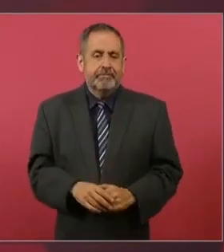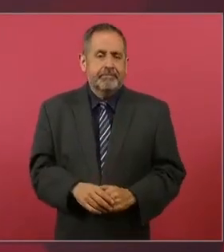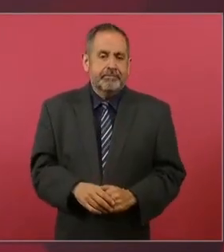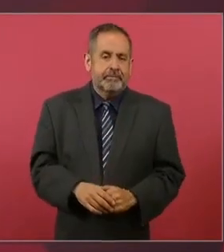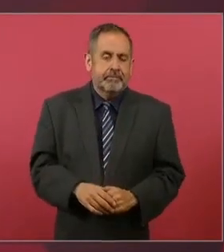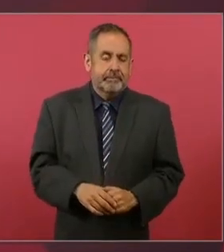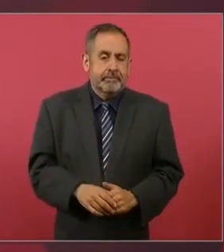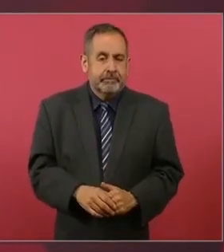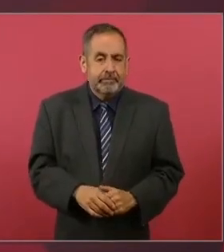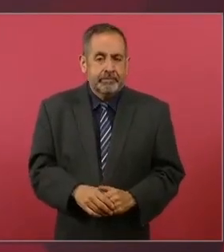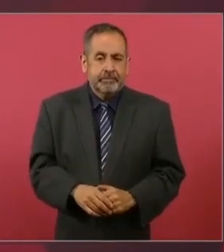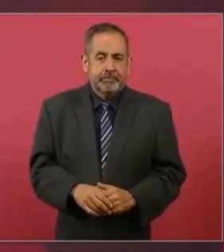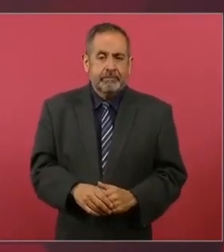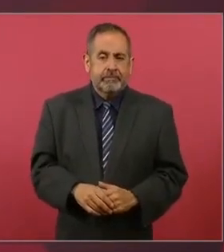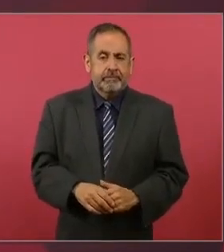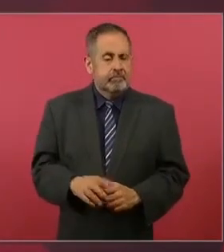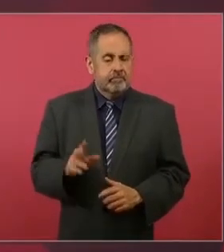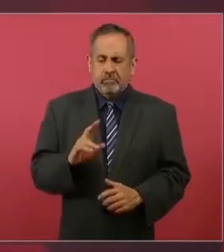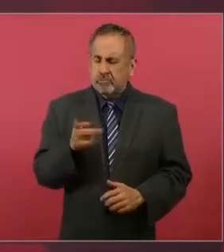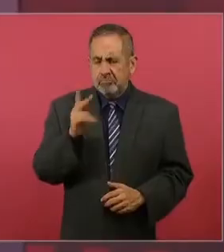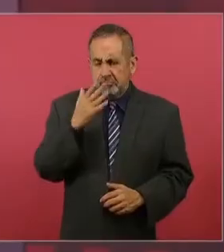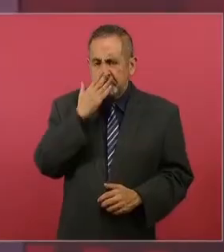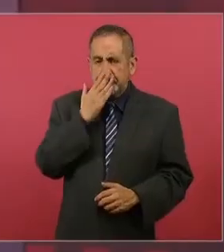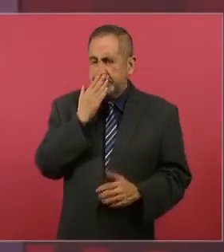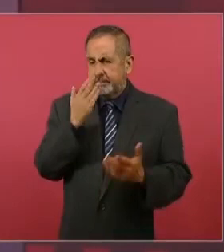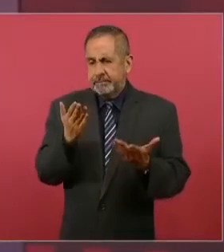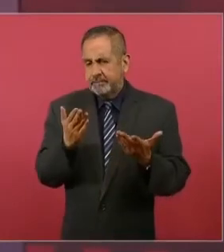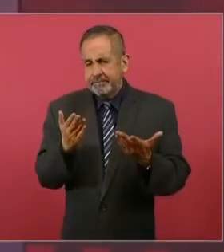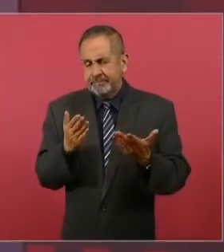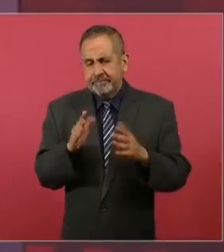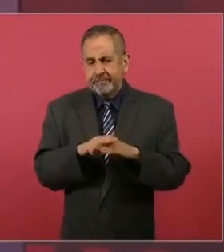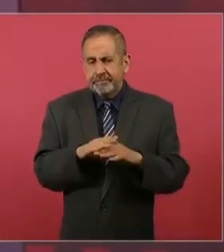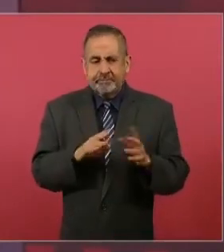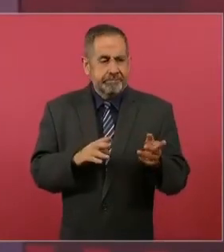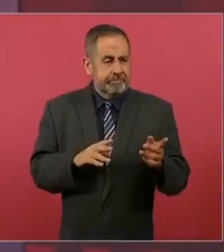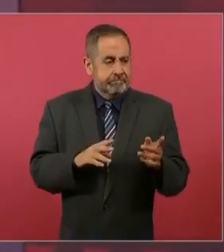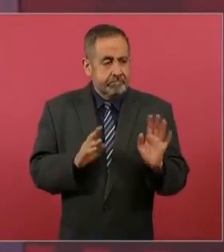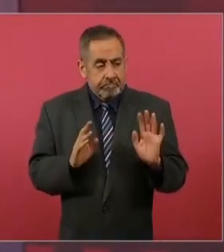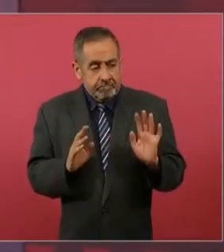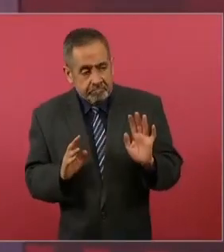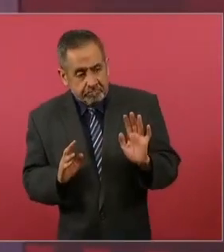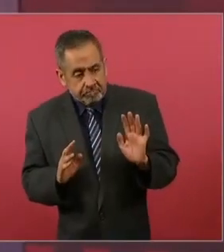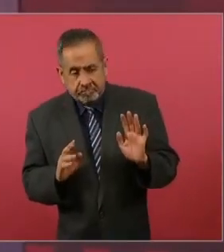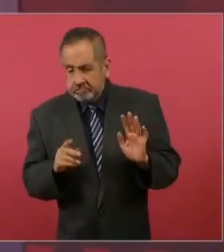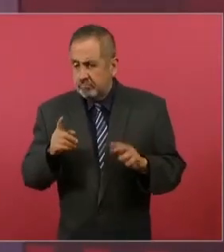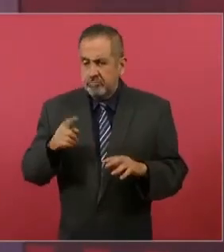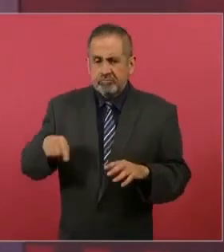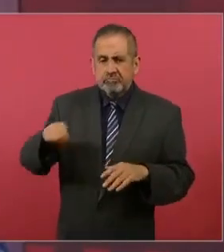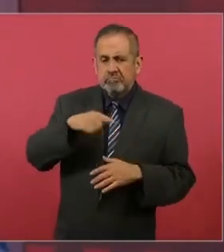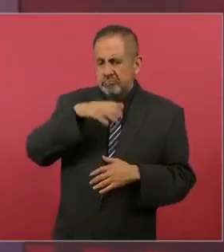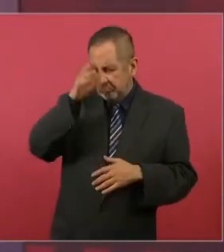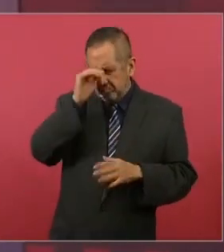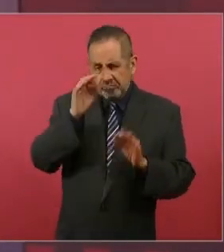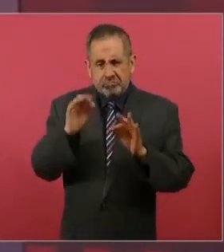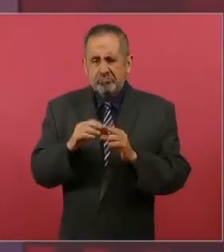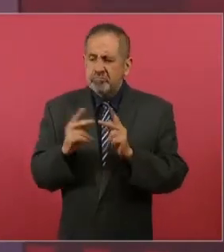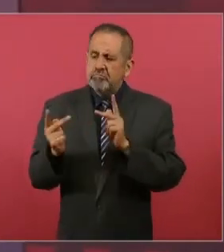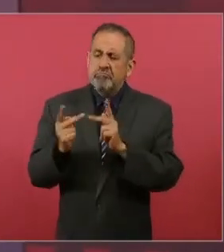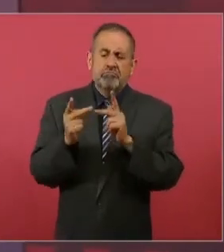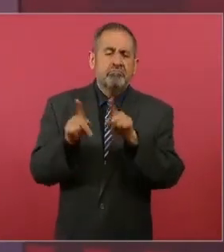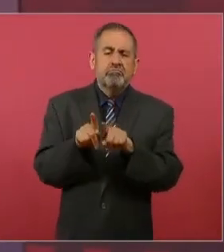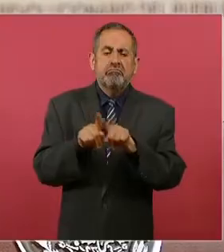No, pero qué bien, porque hay coincidencias. ¿Cómo no voy a tener